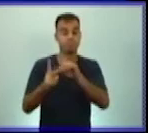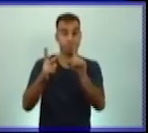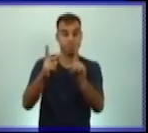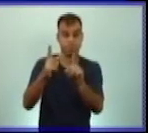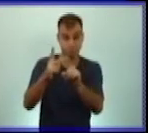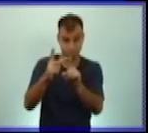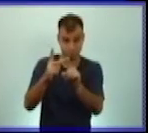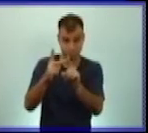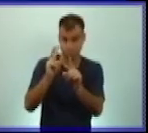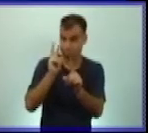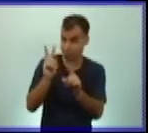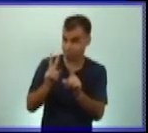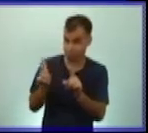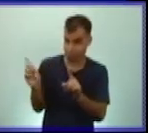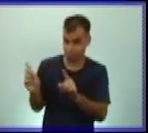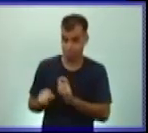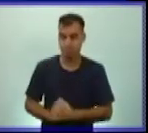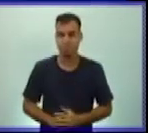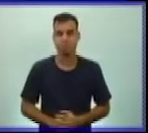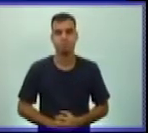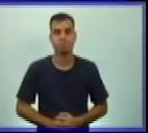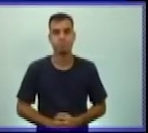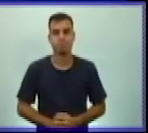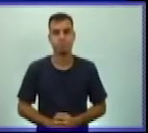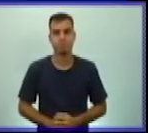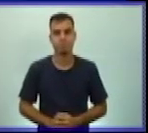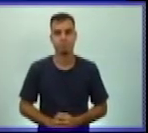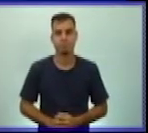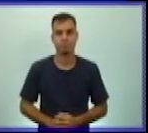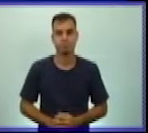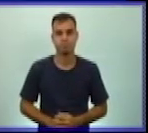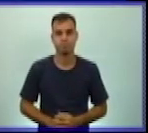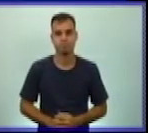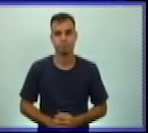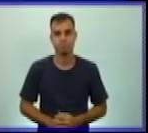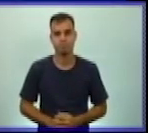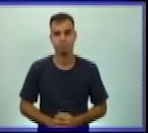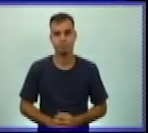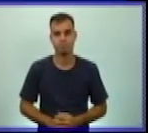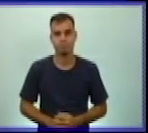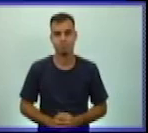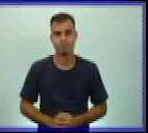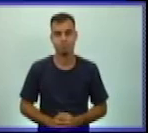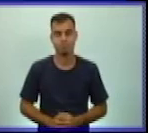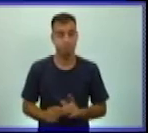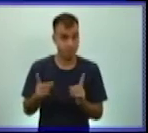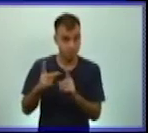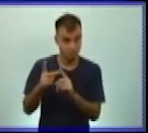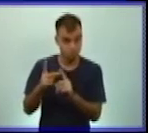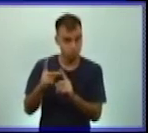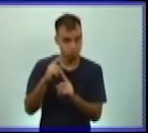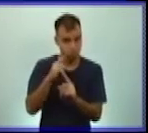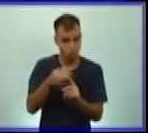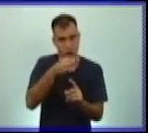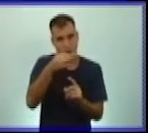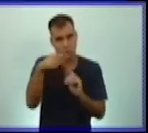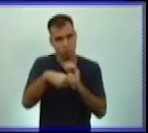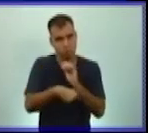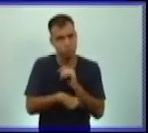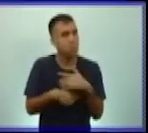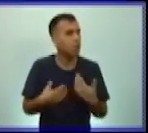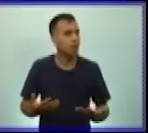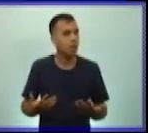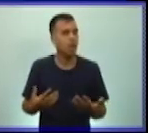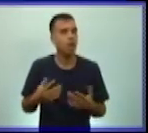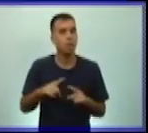el epígrafe 2.13 de la página 58 y 59. Y aquí me quiero detener un momentico. ¿Por qué? Porque